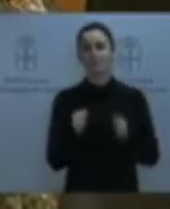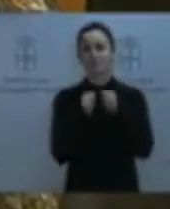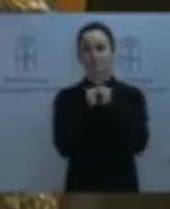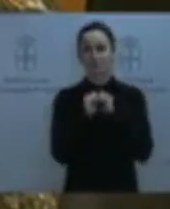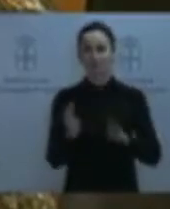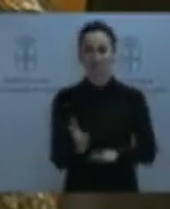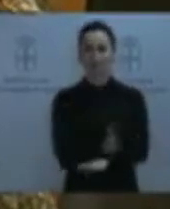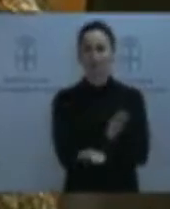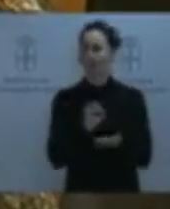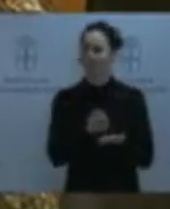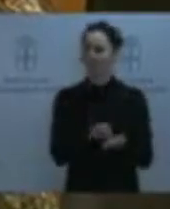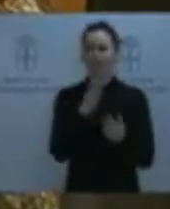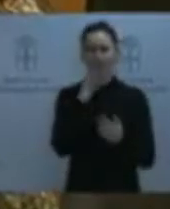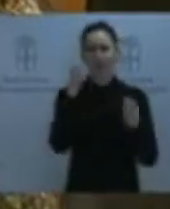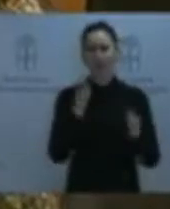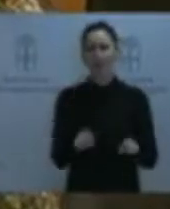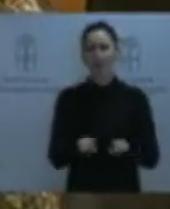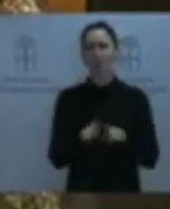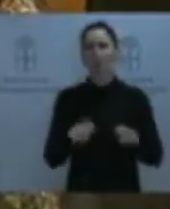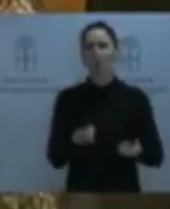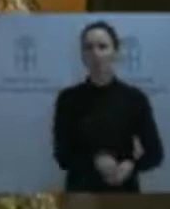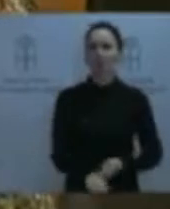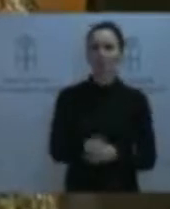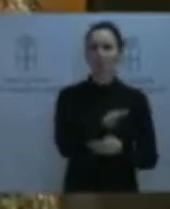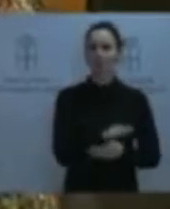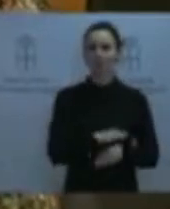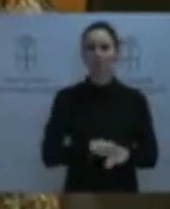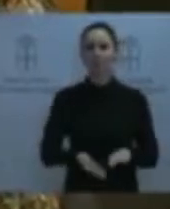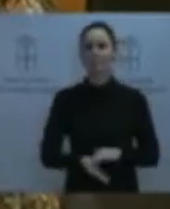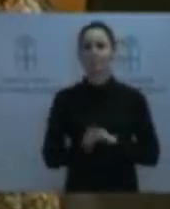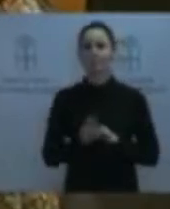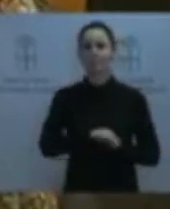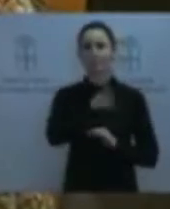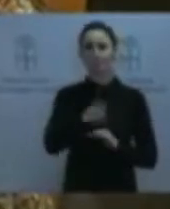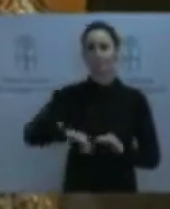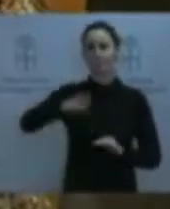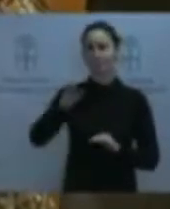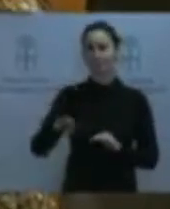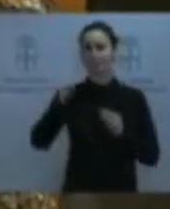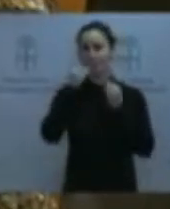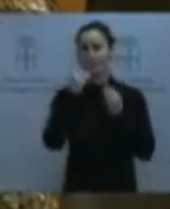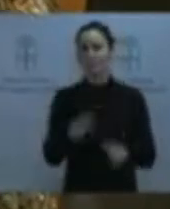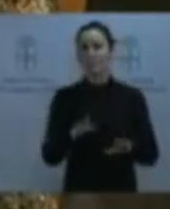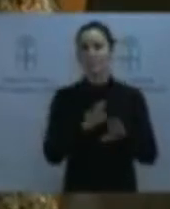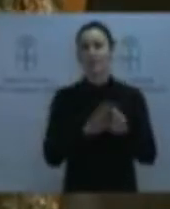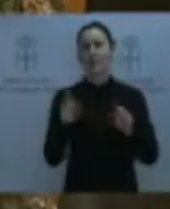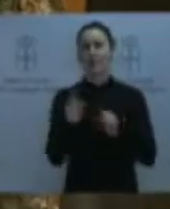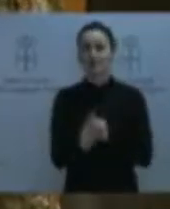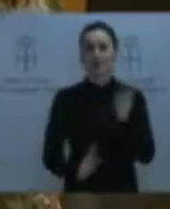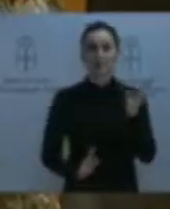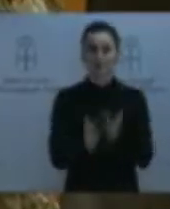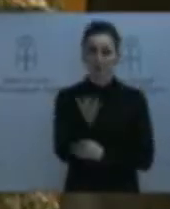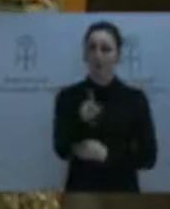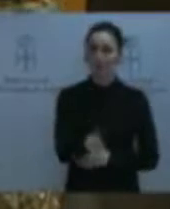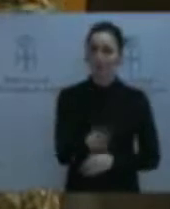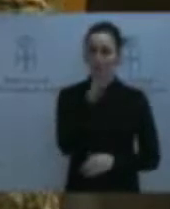ecosistémicos en el mantenimiento del paisaje y en la gestión de incendios forestales. Nos debería de llevar esto también a modificar